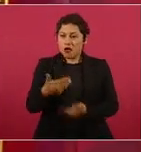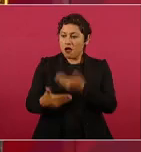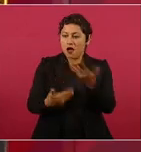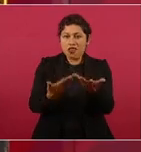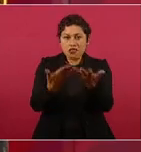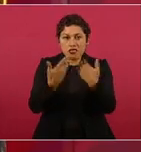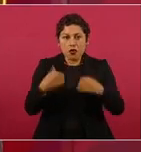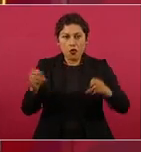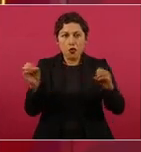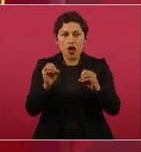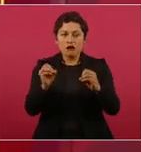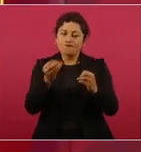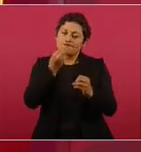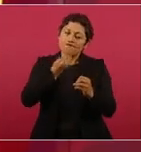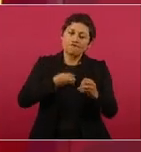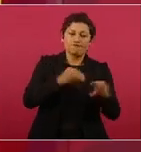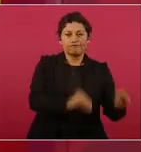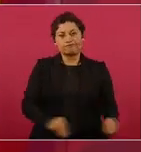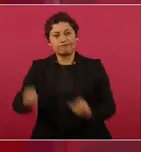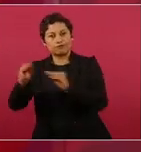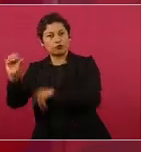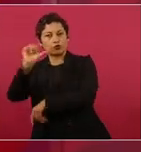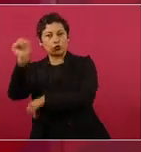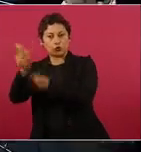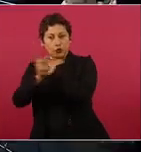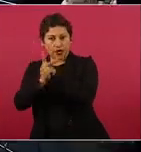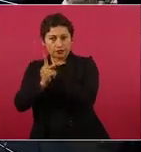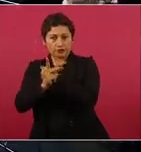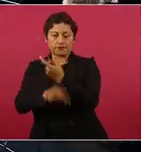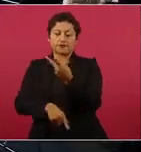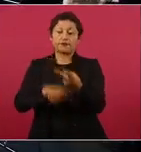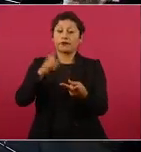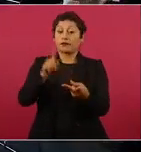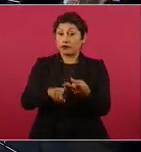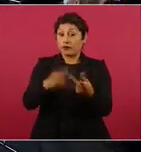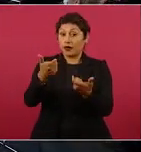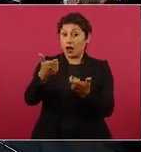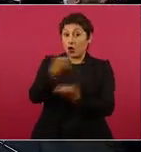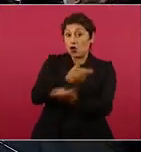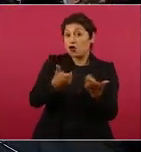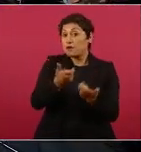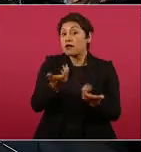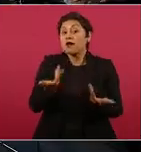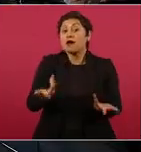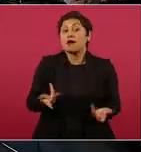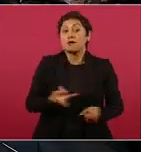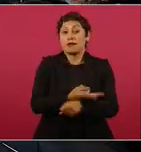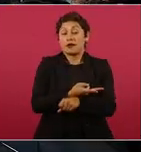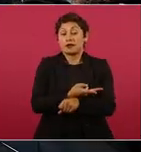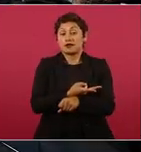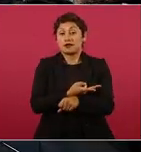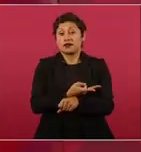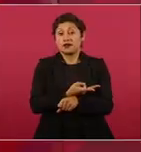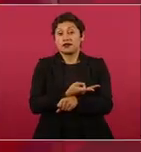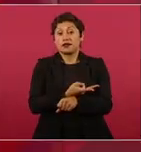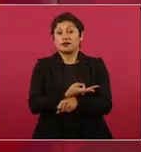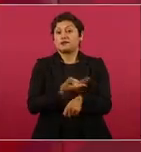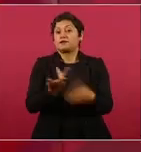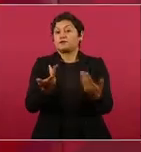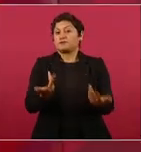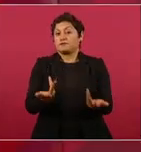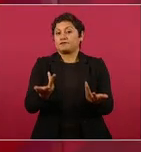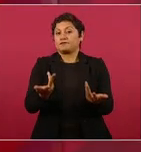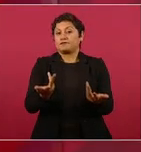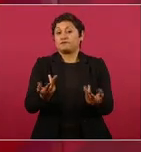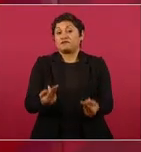En la economía, ¿qué quedó como opción? Lo que se llama la economía